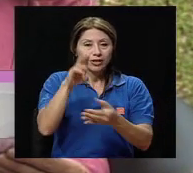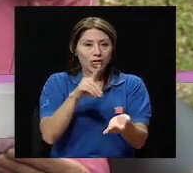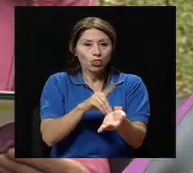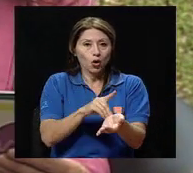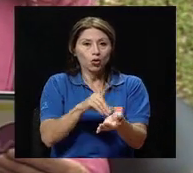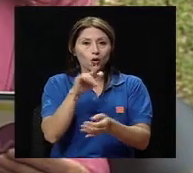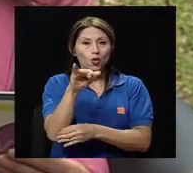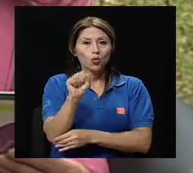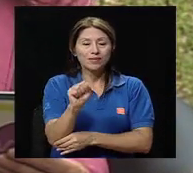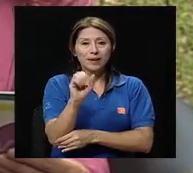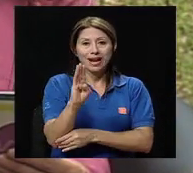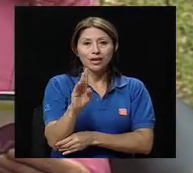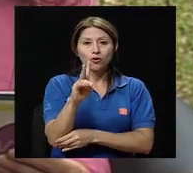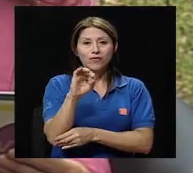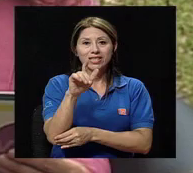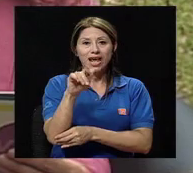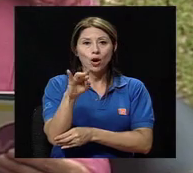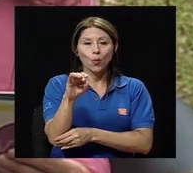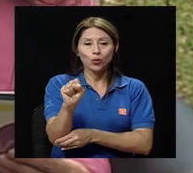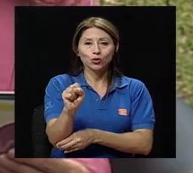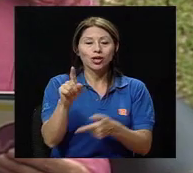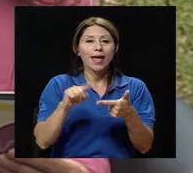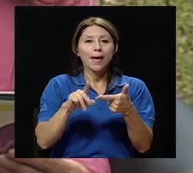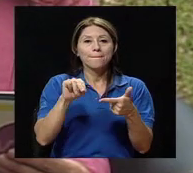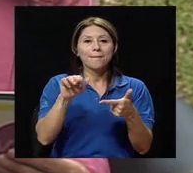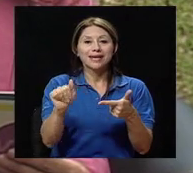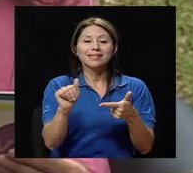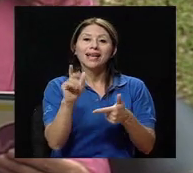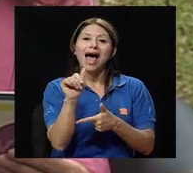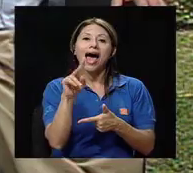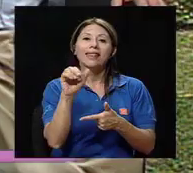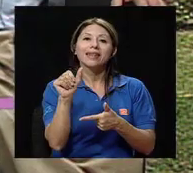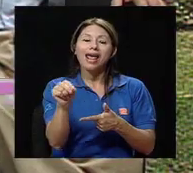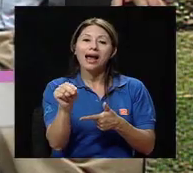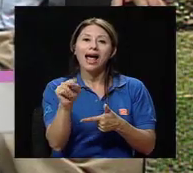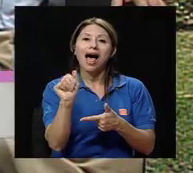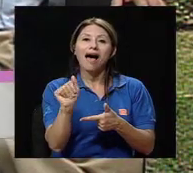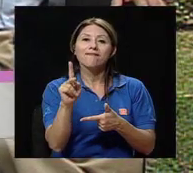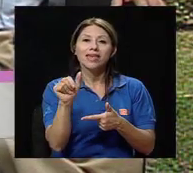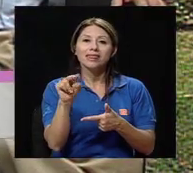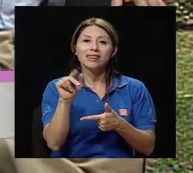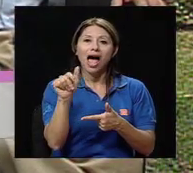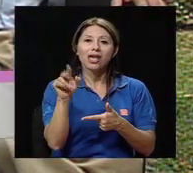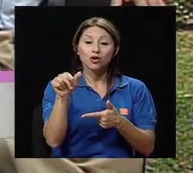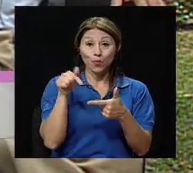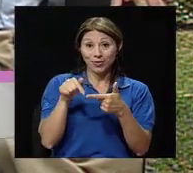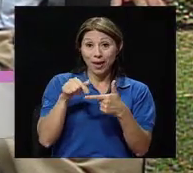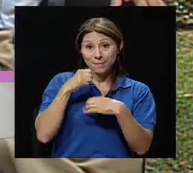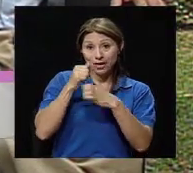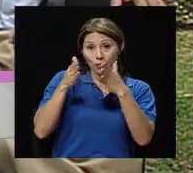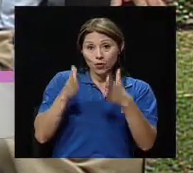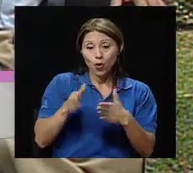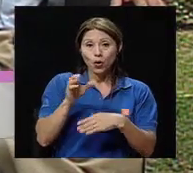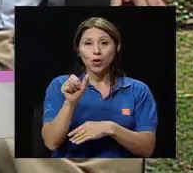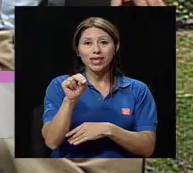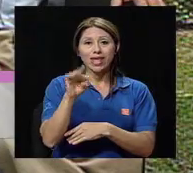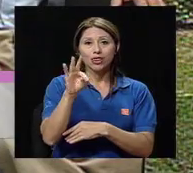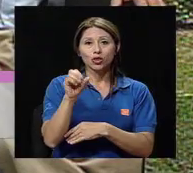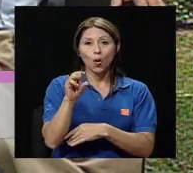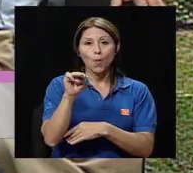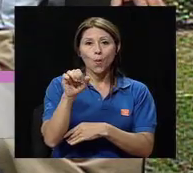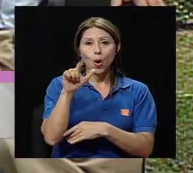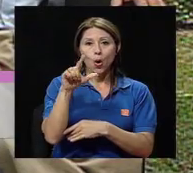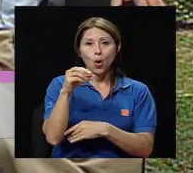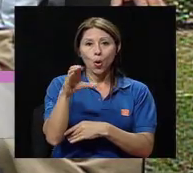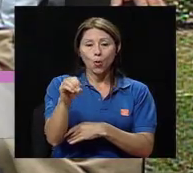doctor Luis Bernardo Villalobos y el máster Adrián Avendaño, él es microbiólogo y entomólogo médico. Y estamos con ellos aprendiendo más